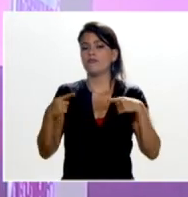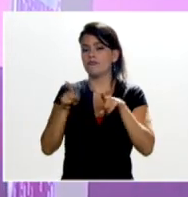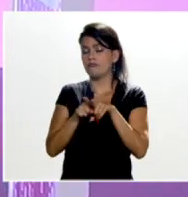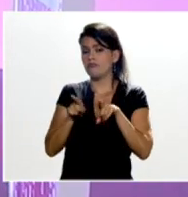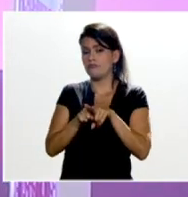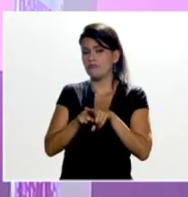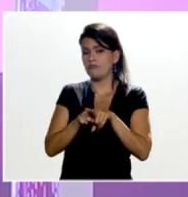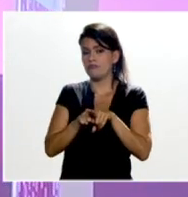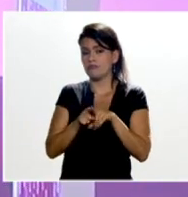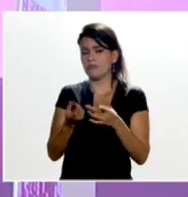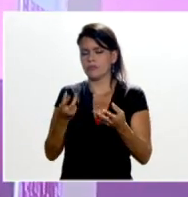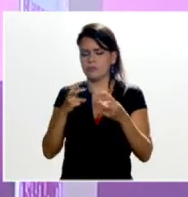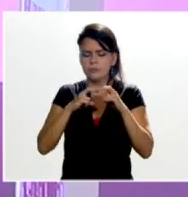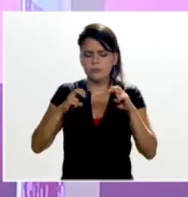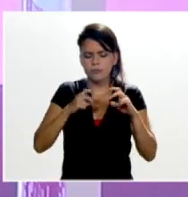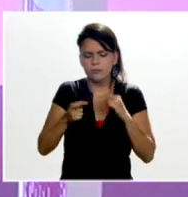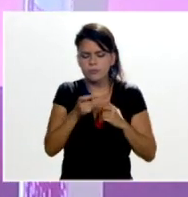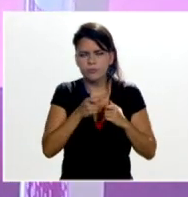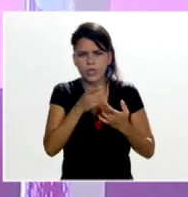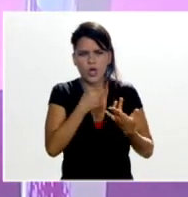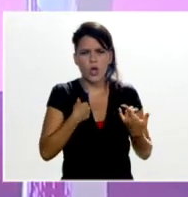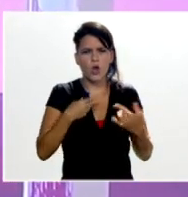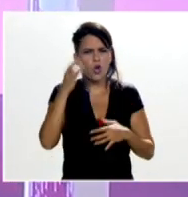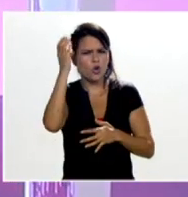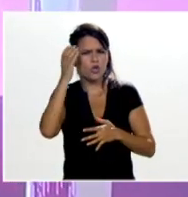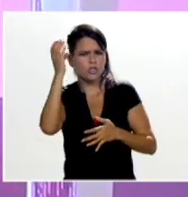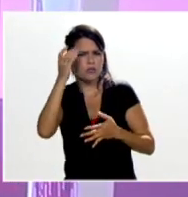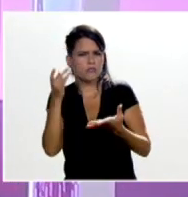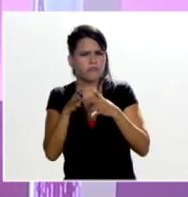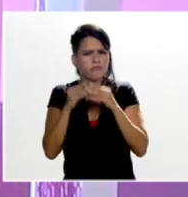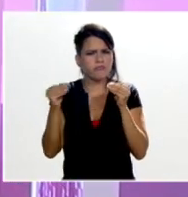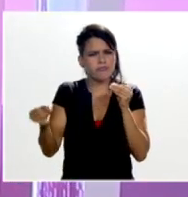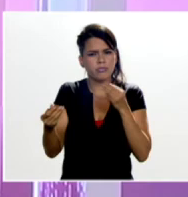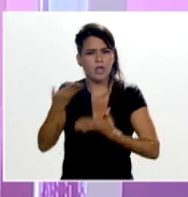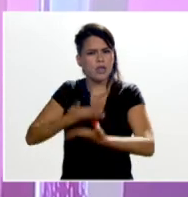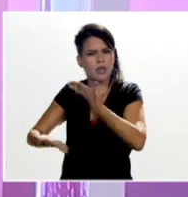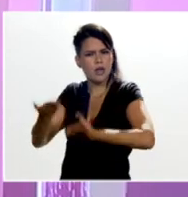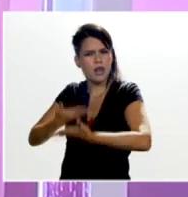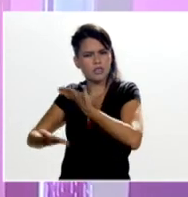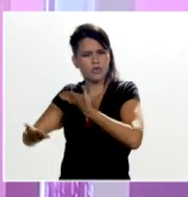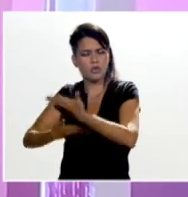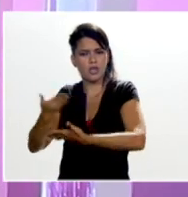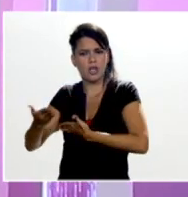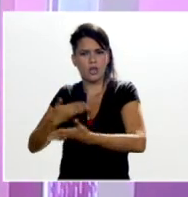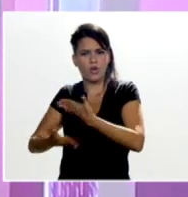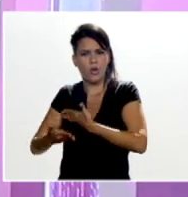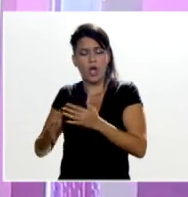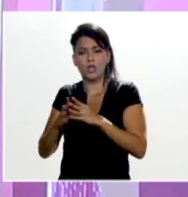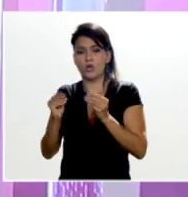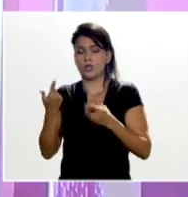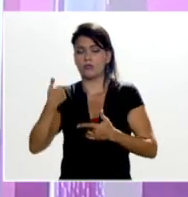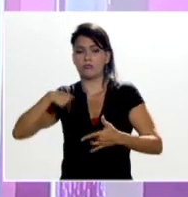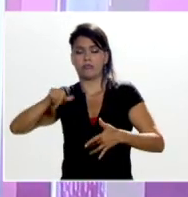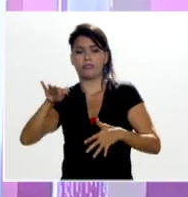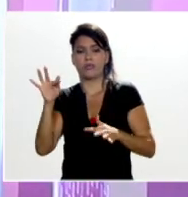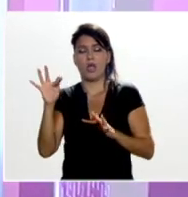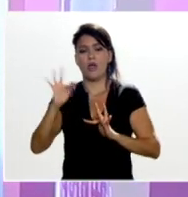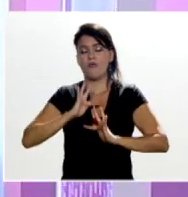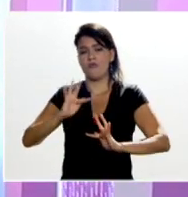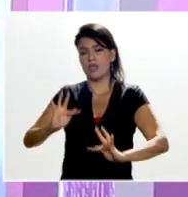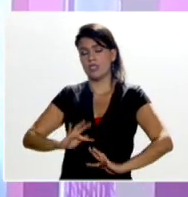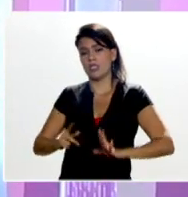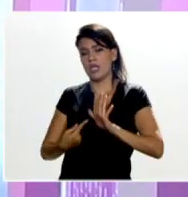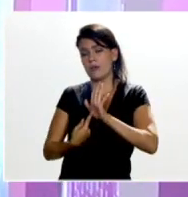Asimismo, exploraremos los conocimientos generales relacionados a los fenómenos físicos que